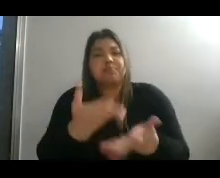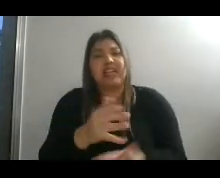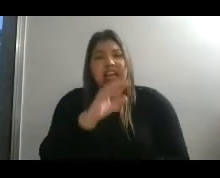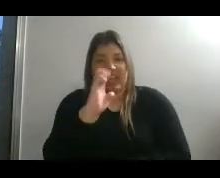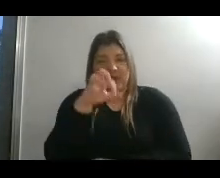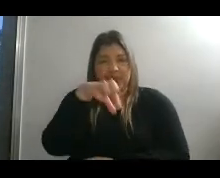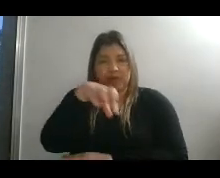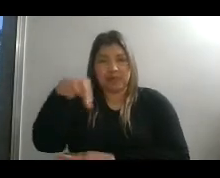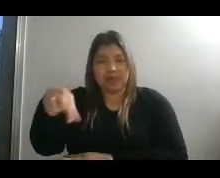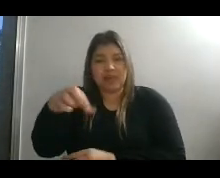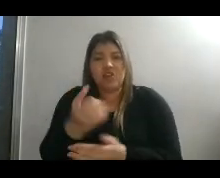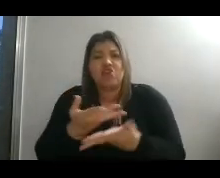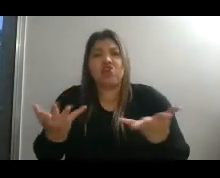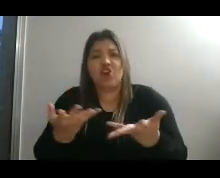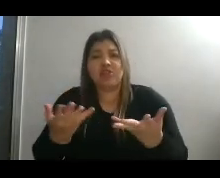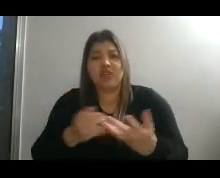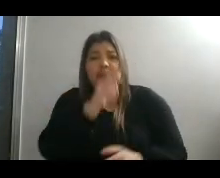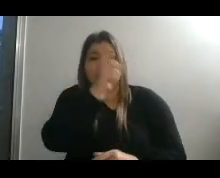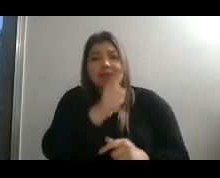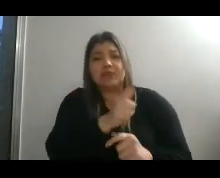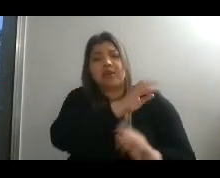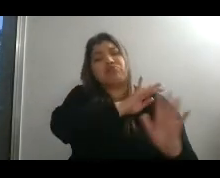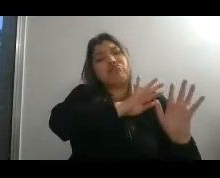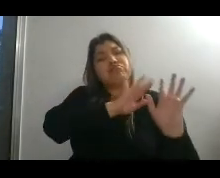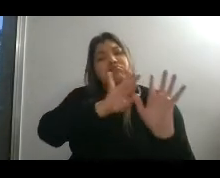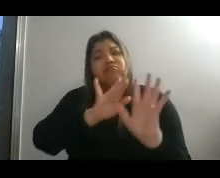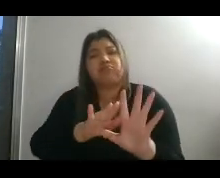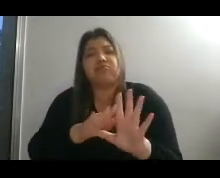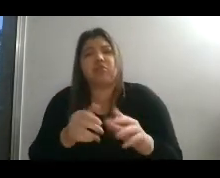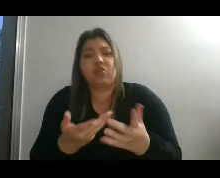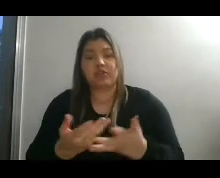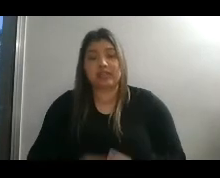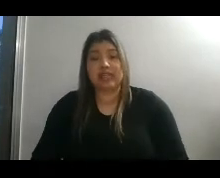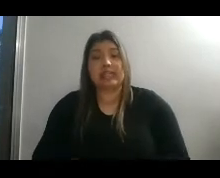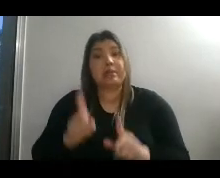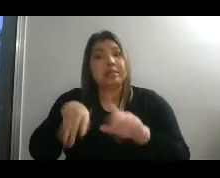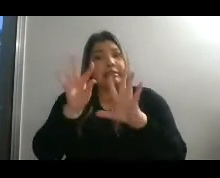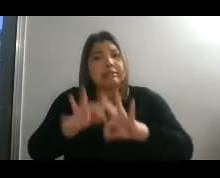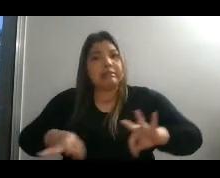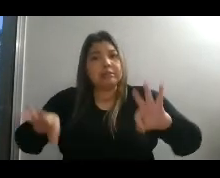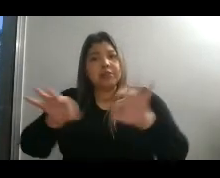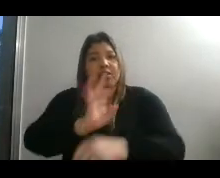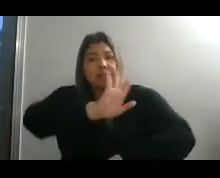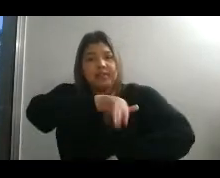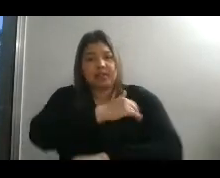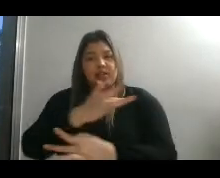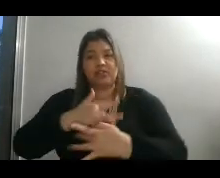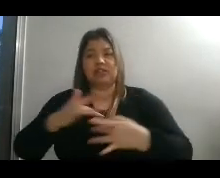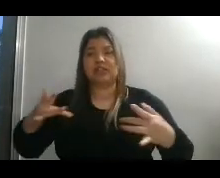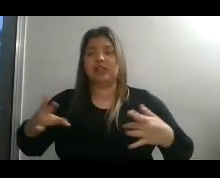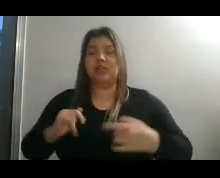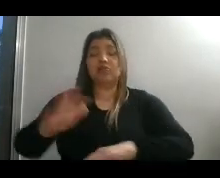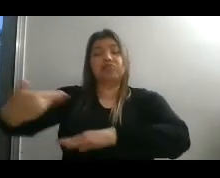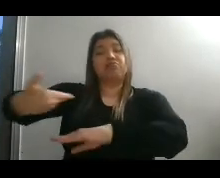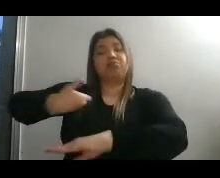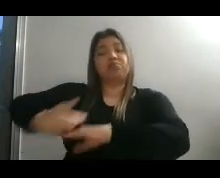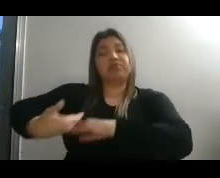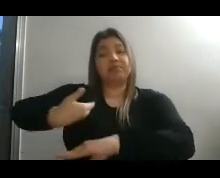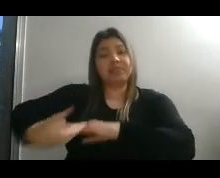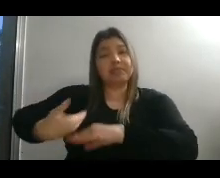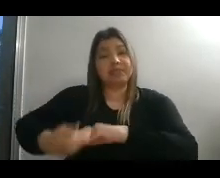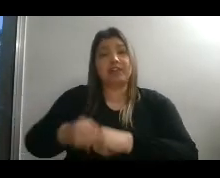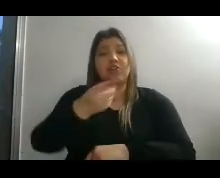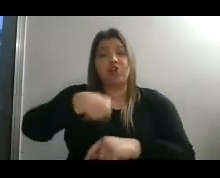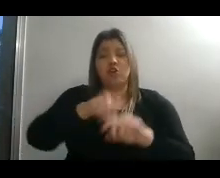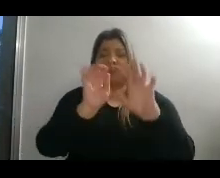encuentran los pacientes. Y algo muy importante que nos pide el Ministerio de Salud y es que entreguemos indicaciones de cómo debe ser el proceso